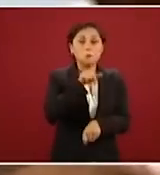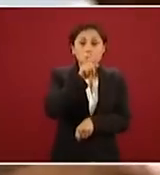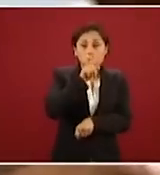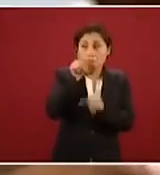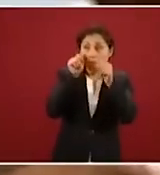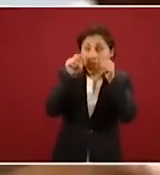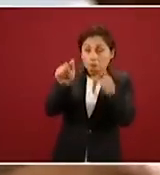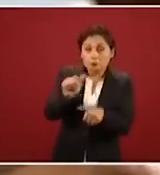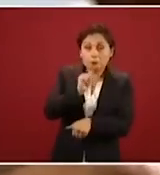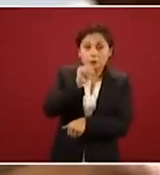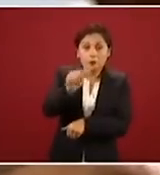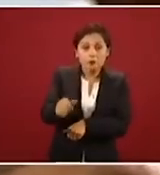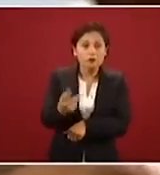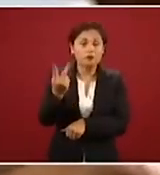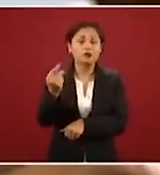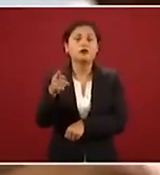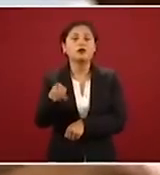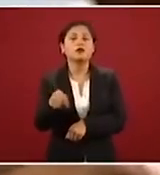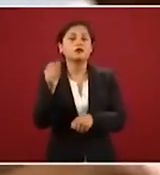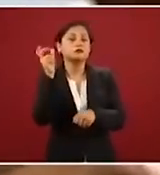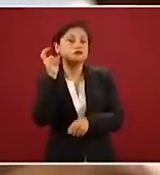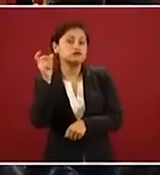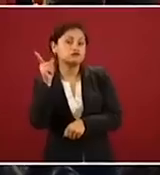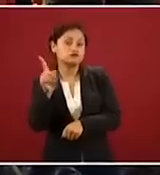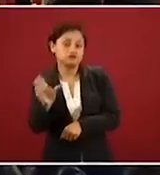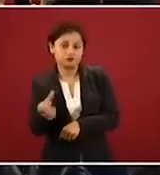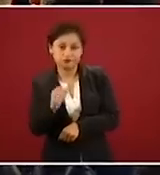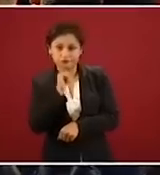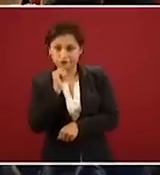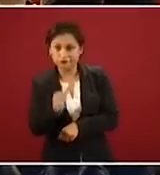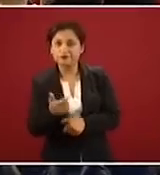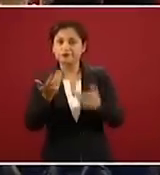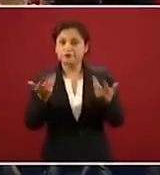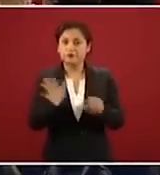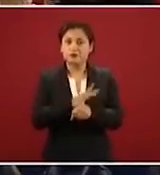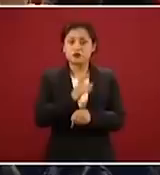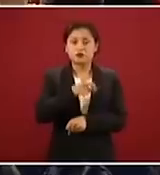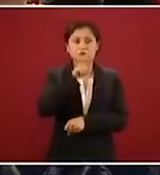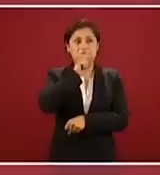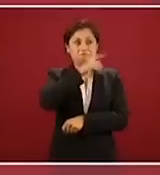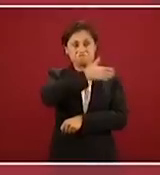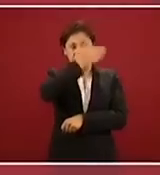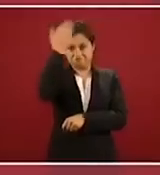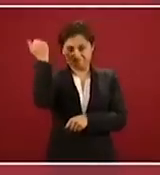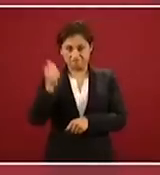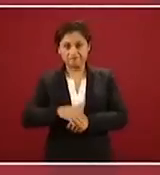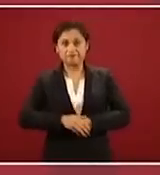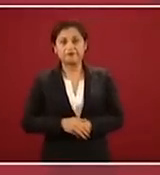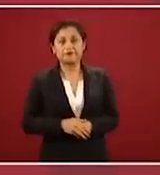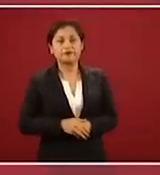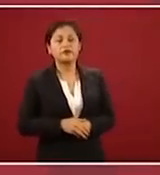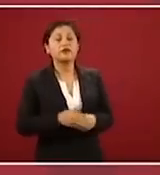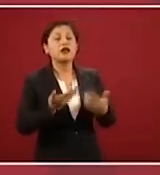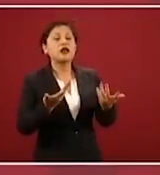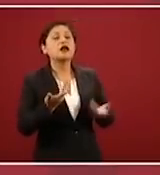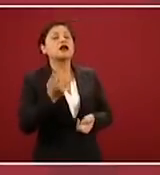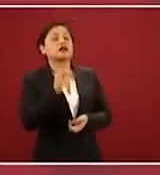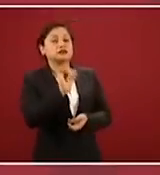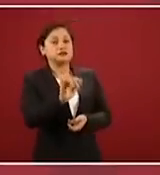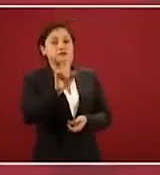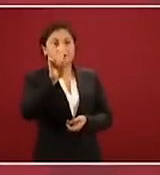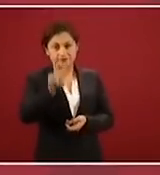al menos para quienes entran a estos lugares. Sí, lo cierto es que sí existen los protocolos, pero